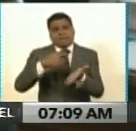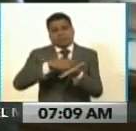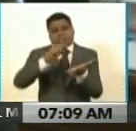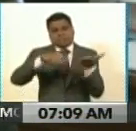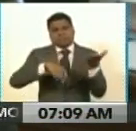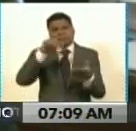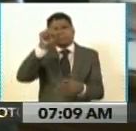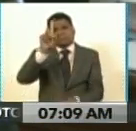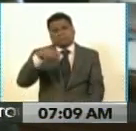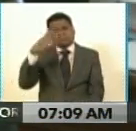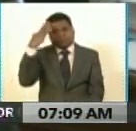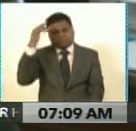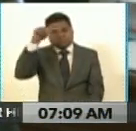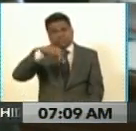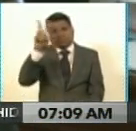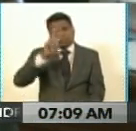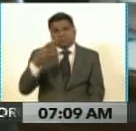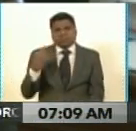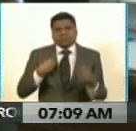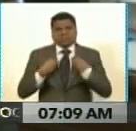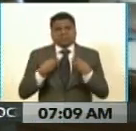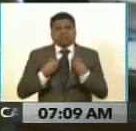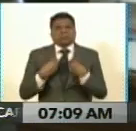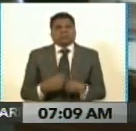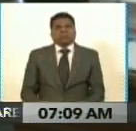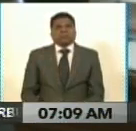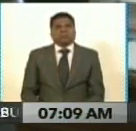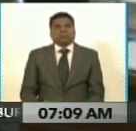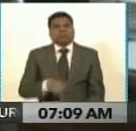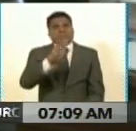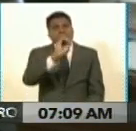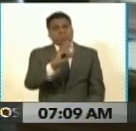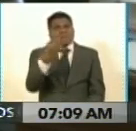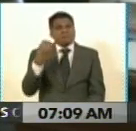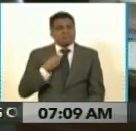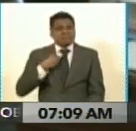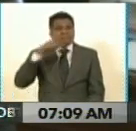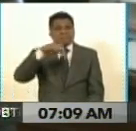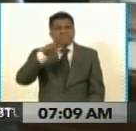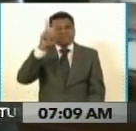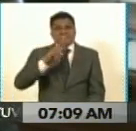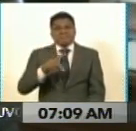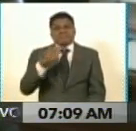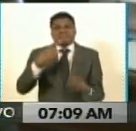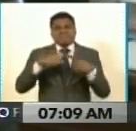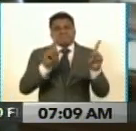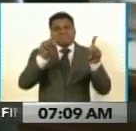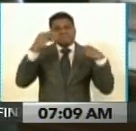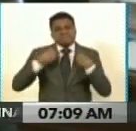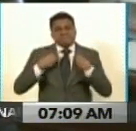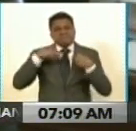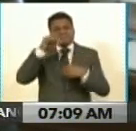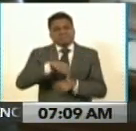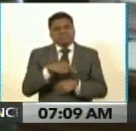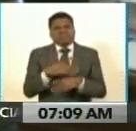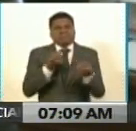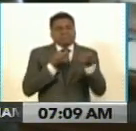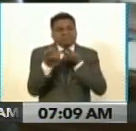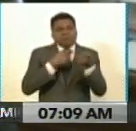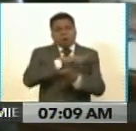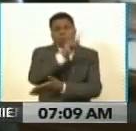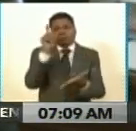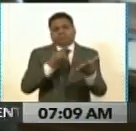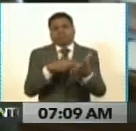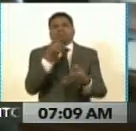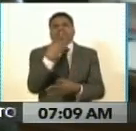está en Venezuela que es venezolano o venezolana o residente pero que vive en nuestro país se han manejado todo muy bien